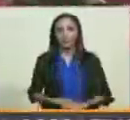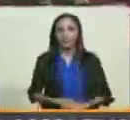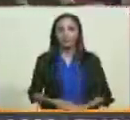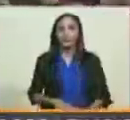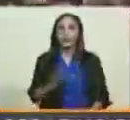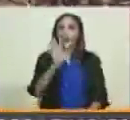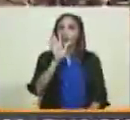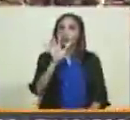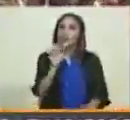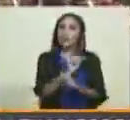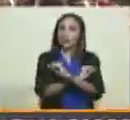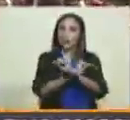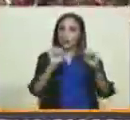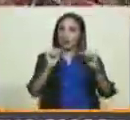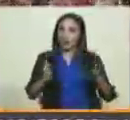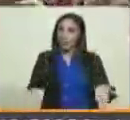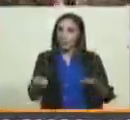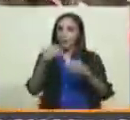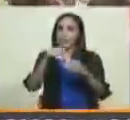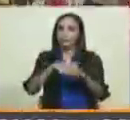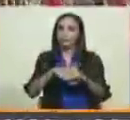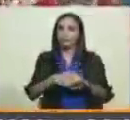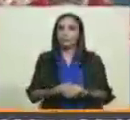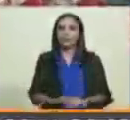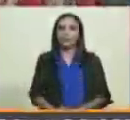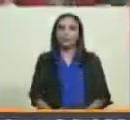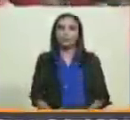5 de la mañana.